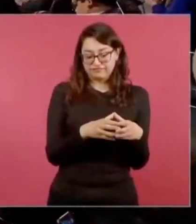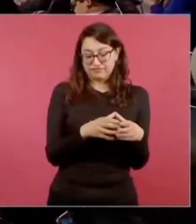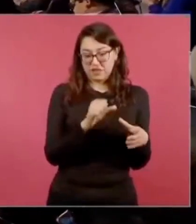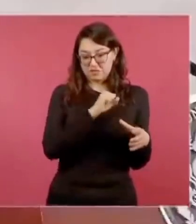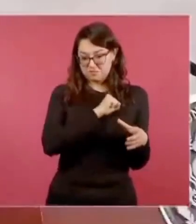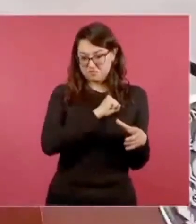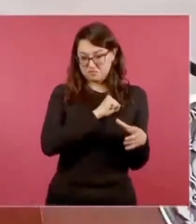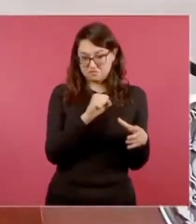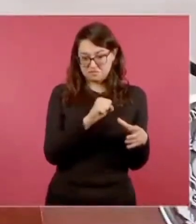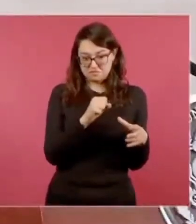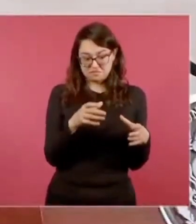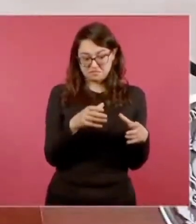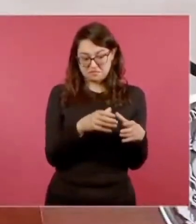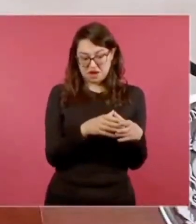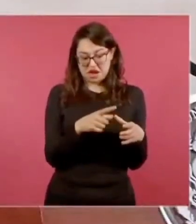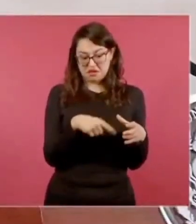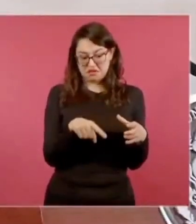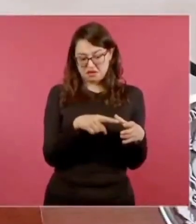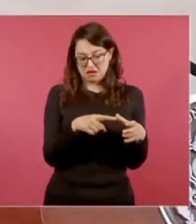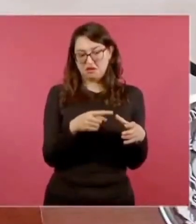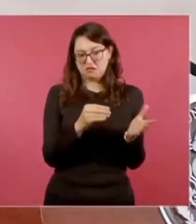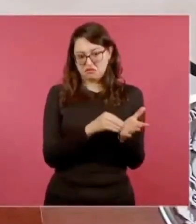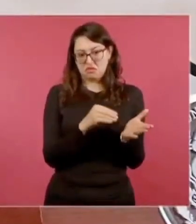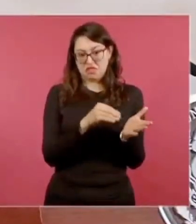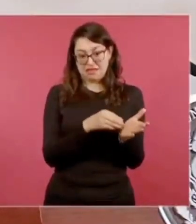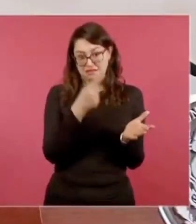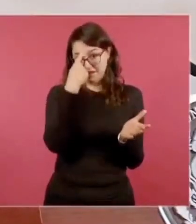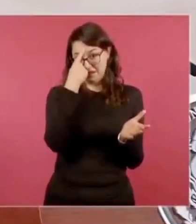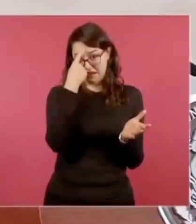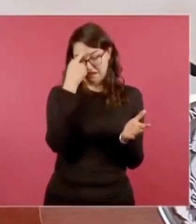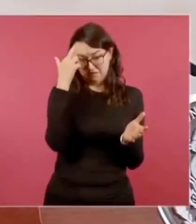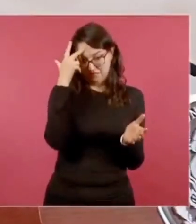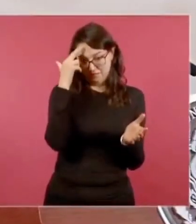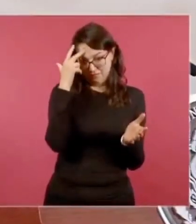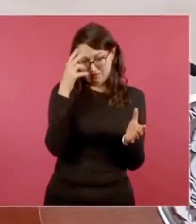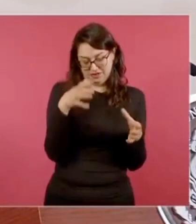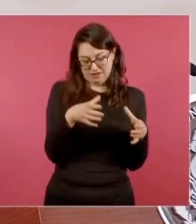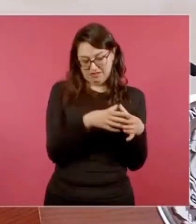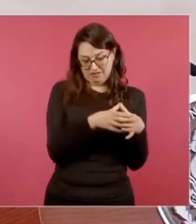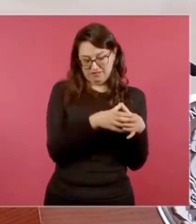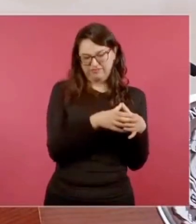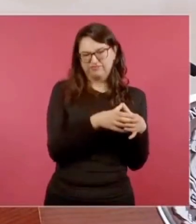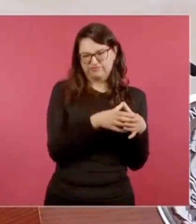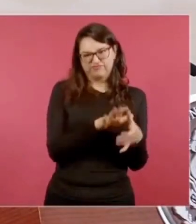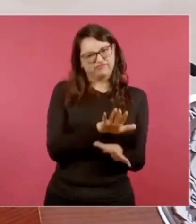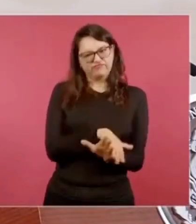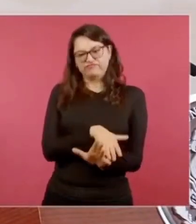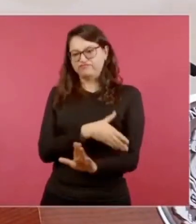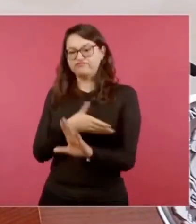que venían del antiguo régimen lo sacrifican, lo asesinan.